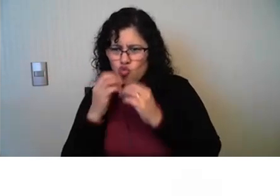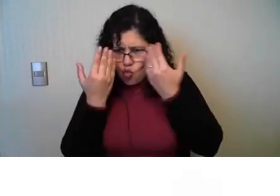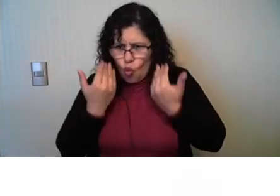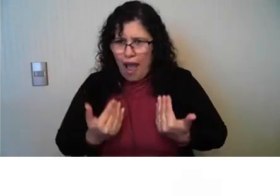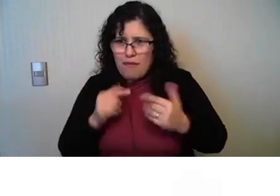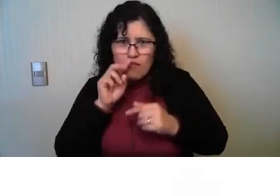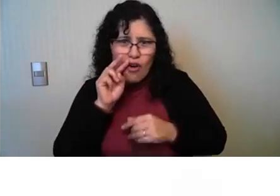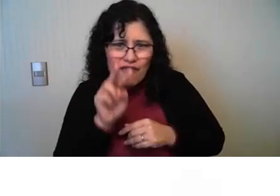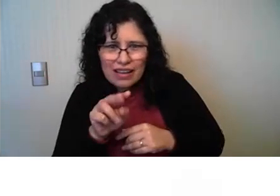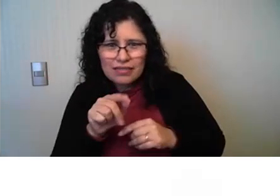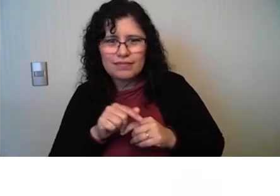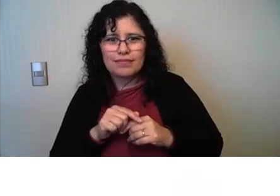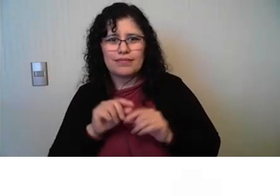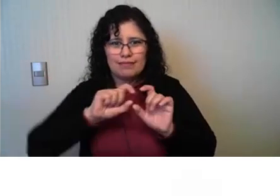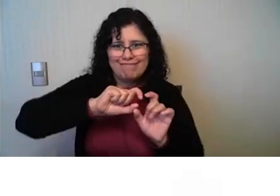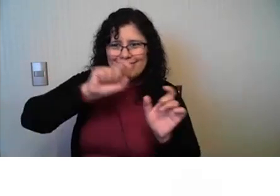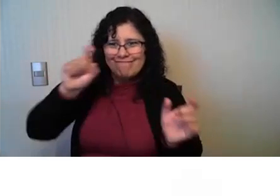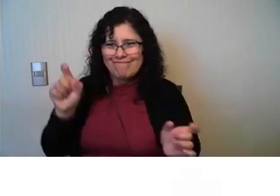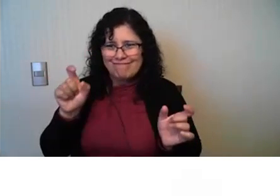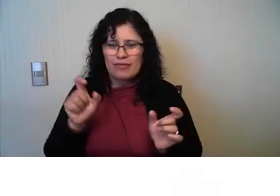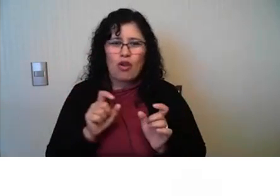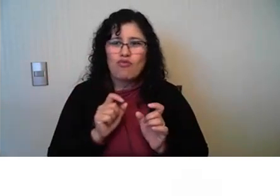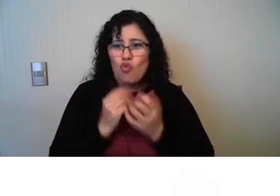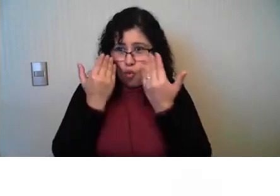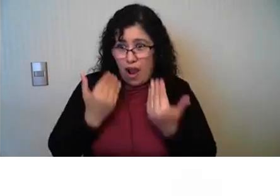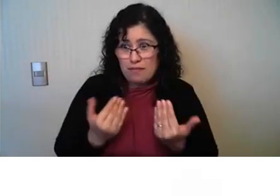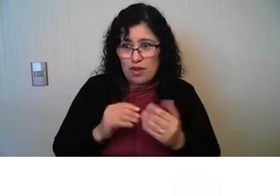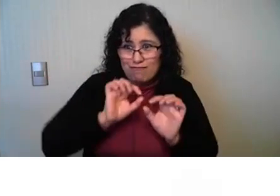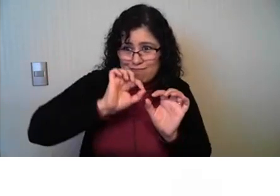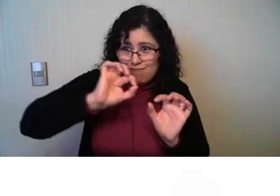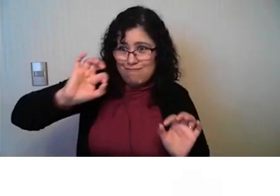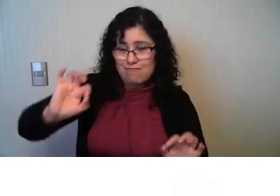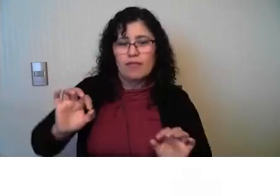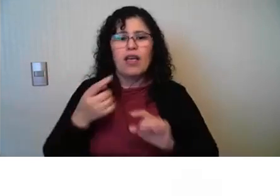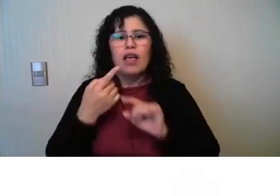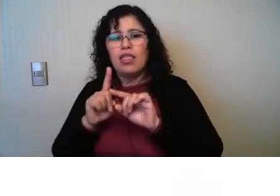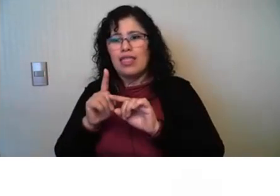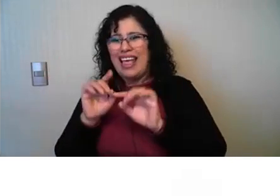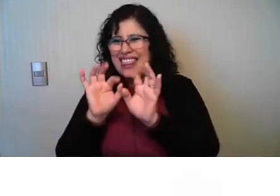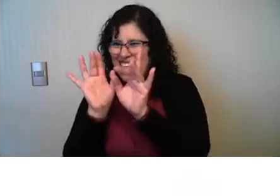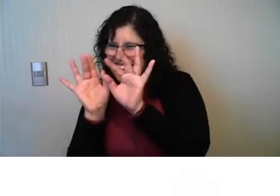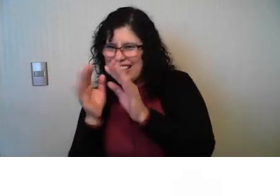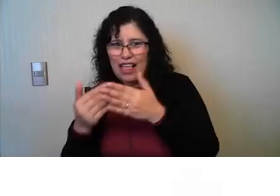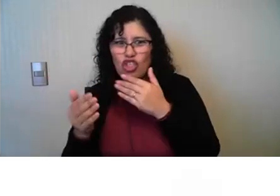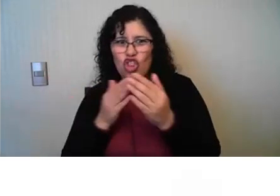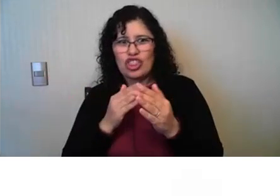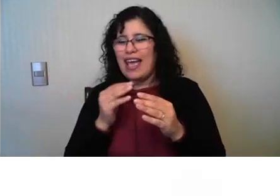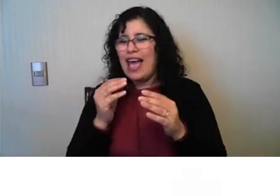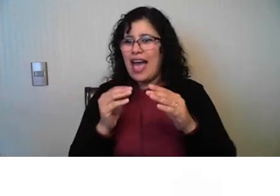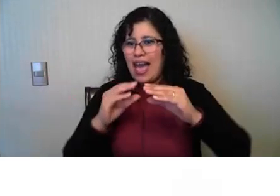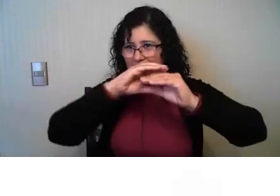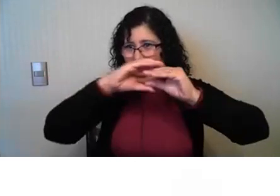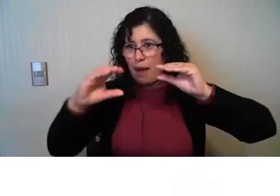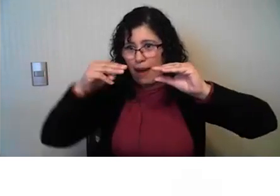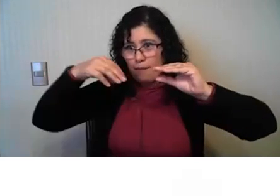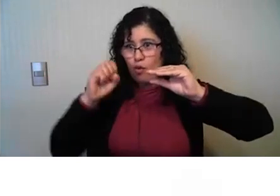de célula de Purkinje, pero las dendritas están en la capa molecular y los axones están, ¿cierto?, en la capa